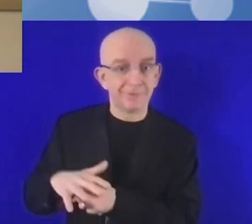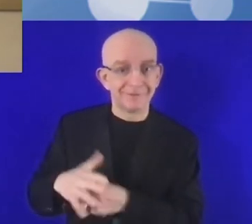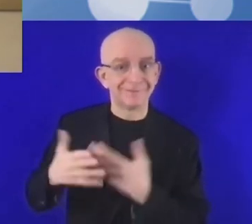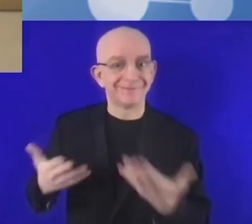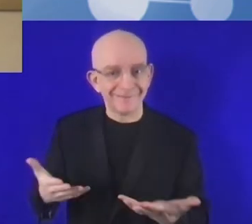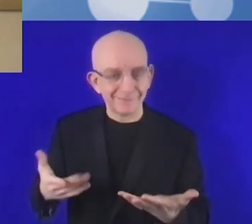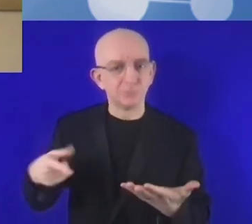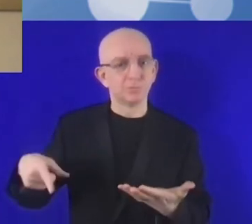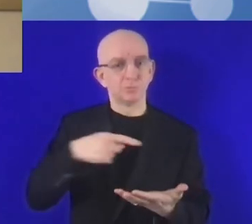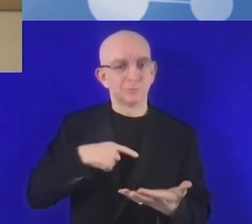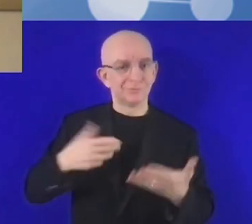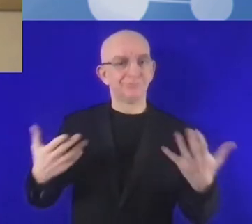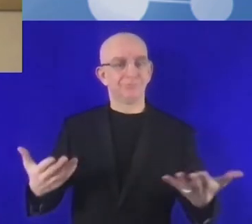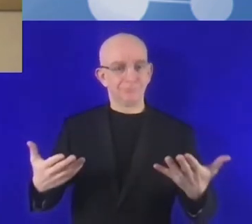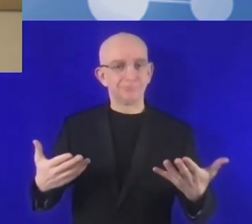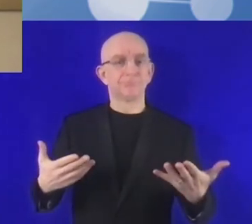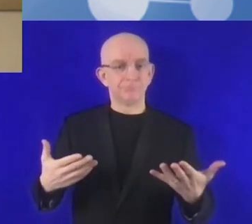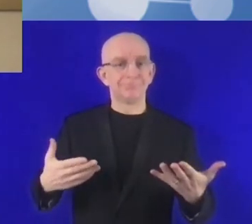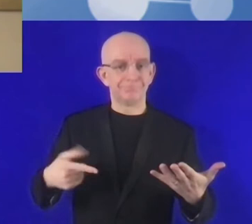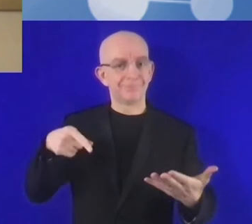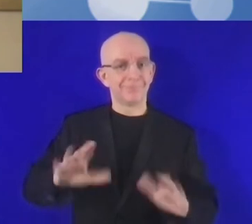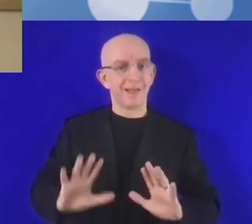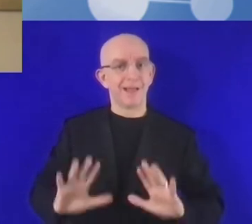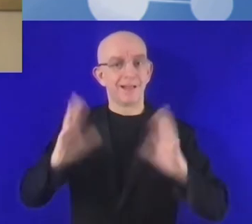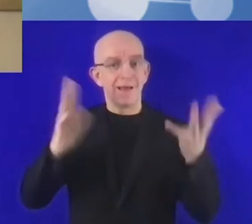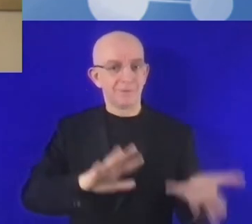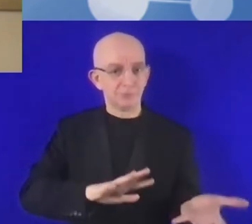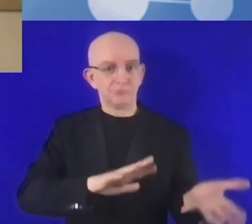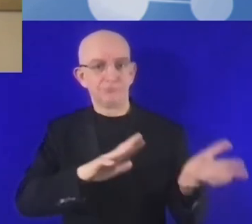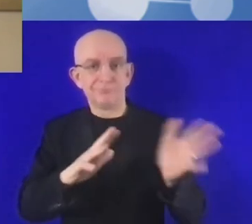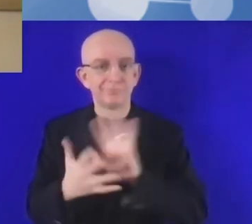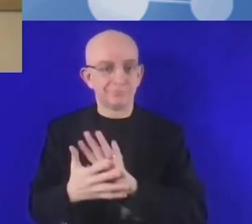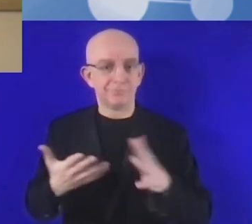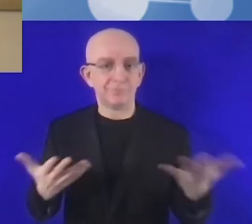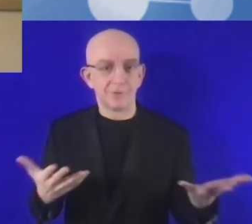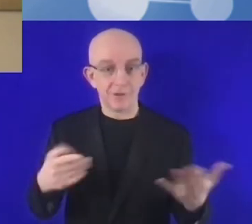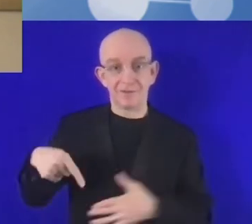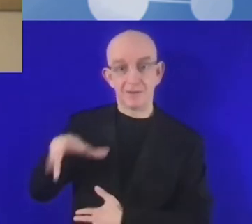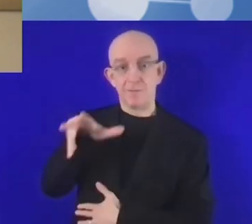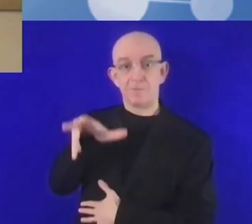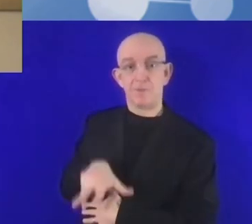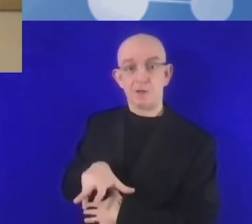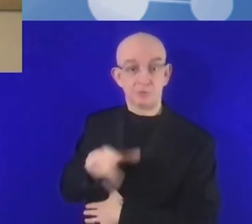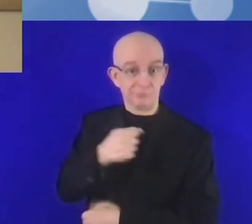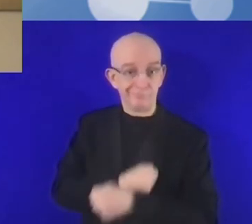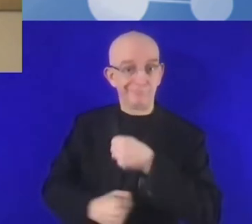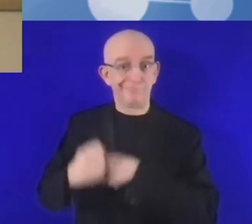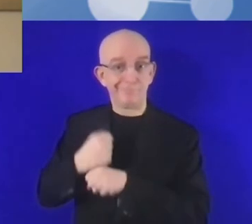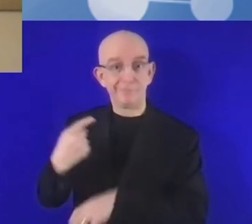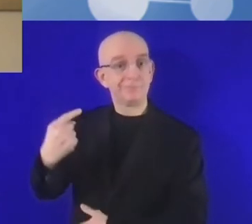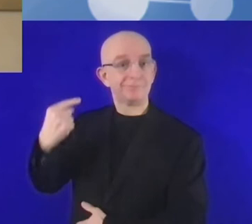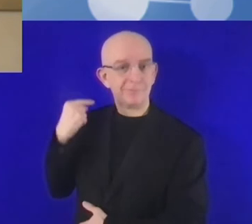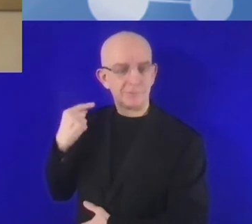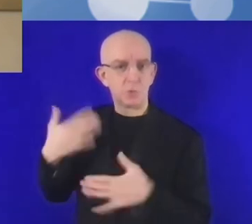influencia sobre la vida de las personas. Esta influencia la habíamos divisado ya en marzo del año anterior y